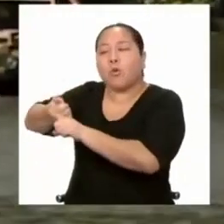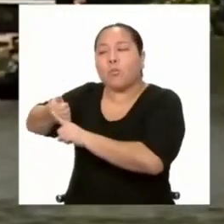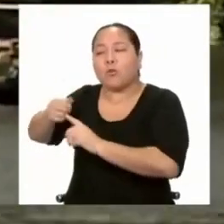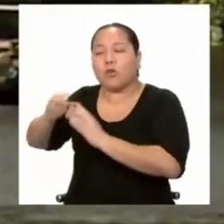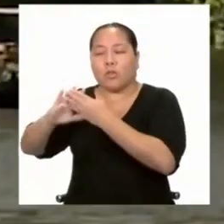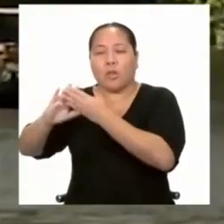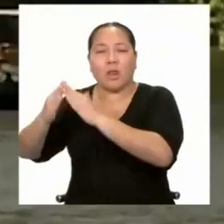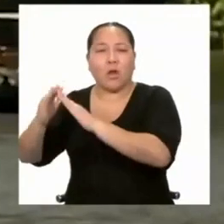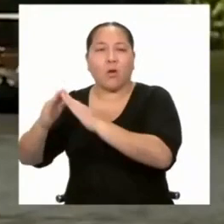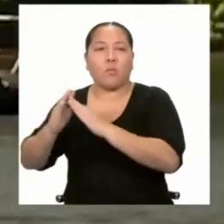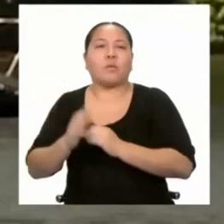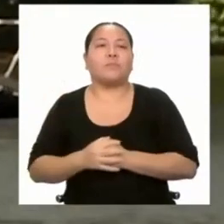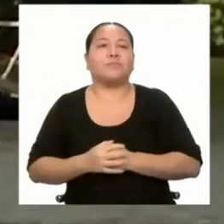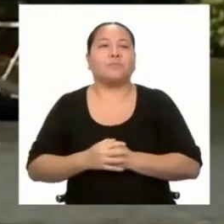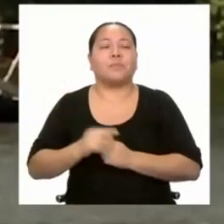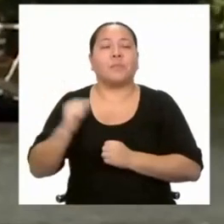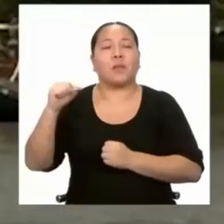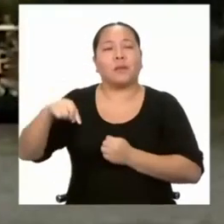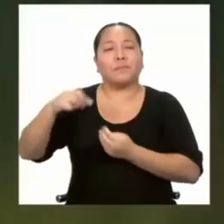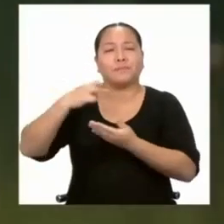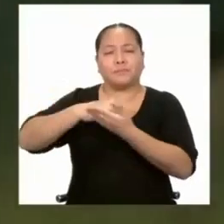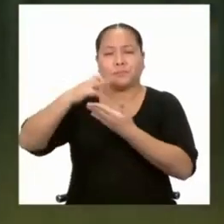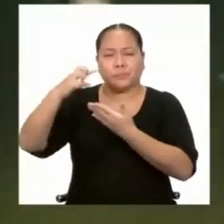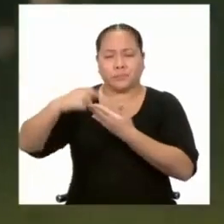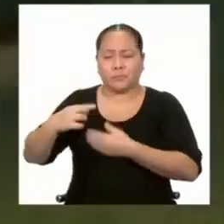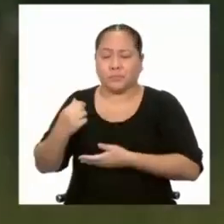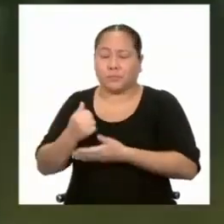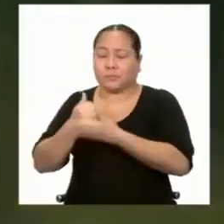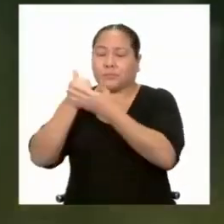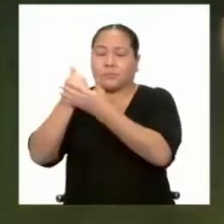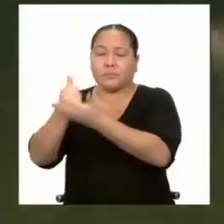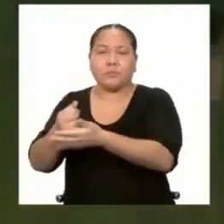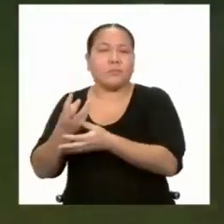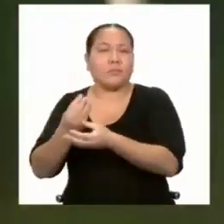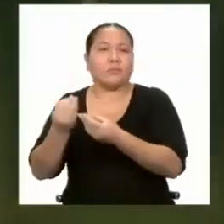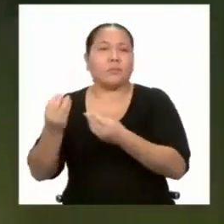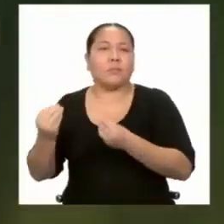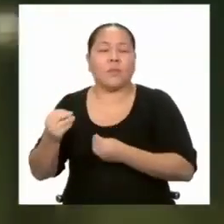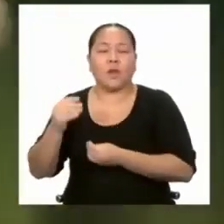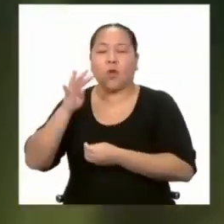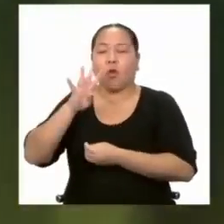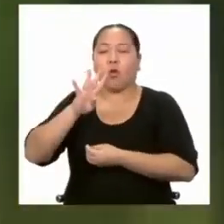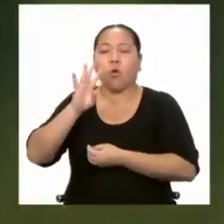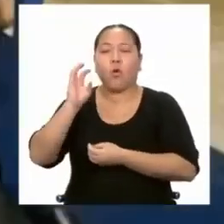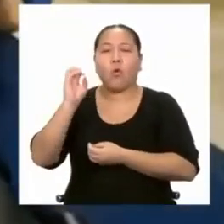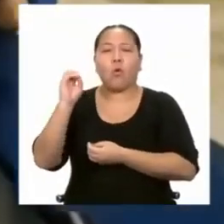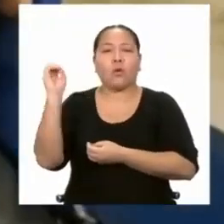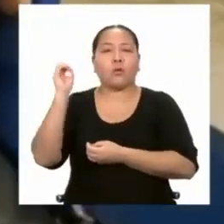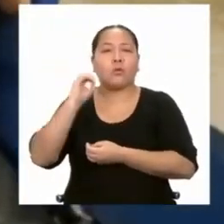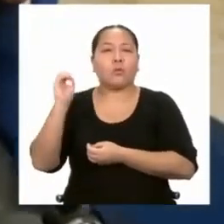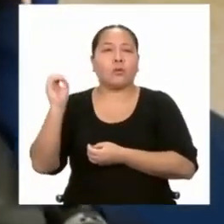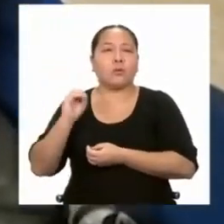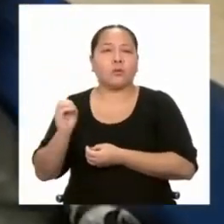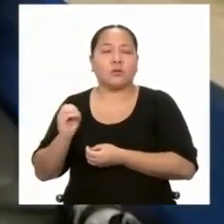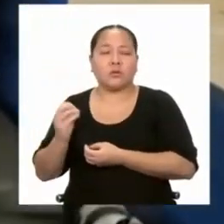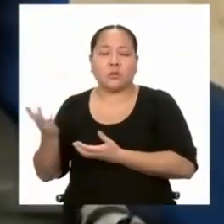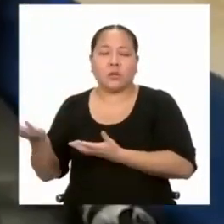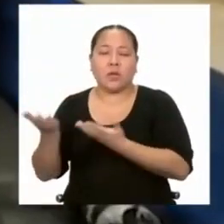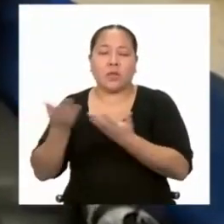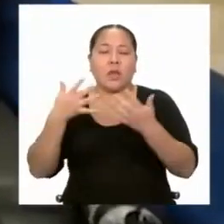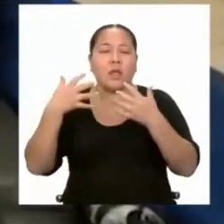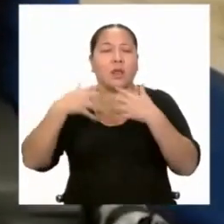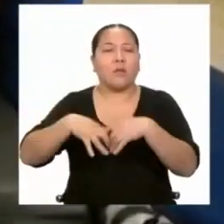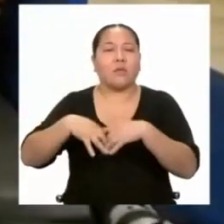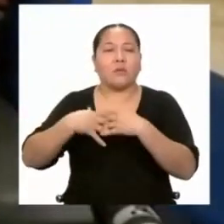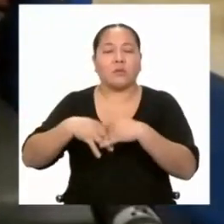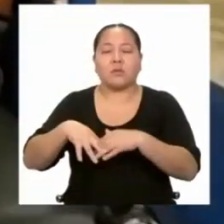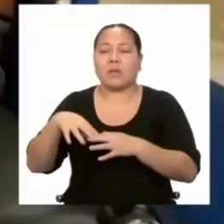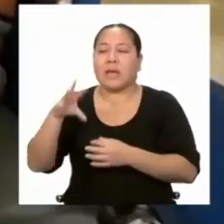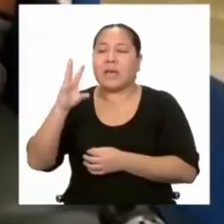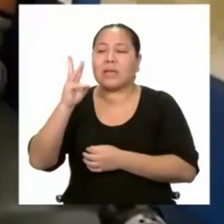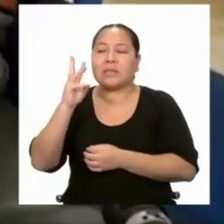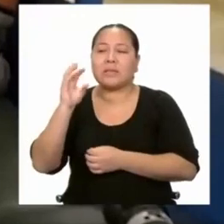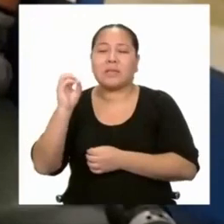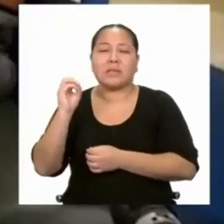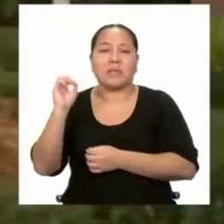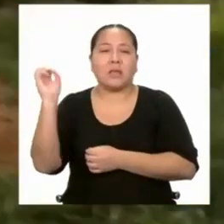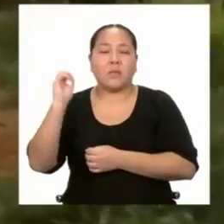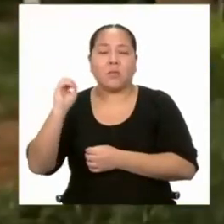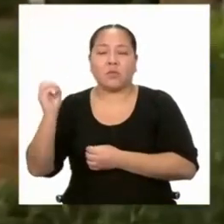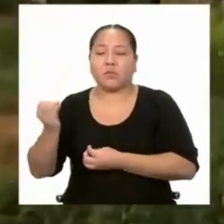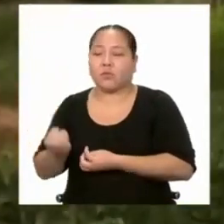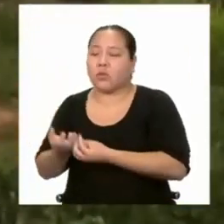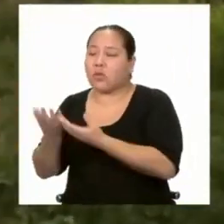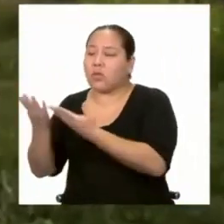Y ahora el proyecto da muchos beneficios, que es el 40% va a Rainforest, el 60% va a la